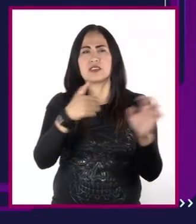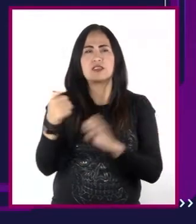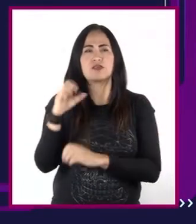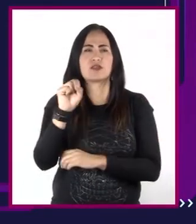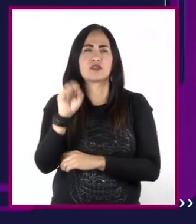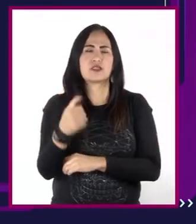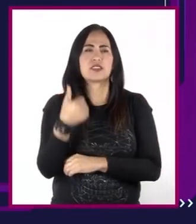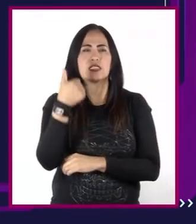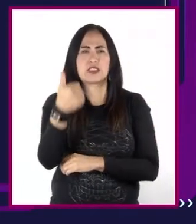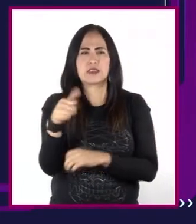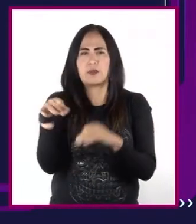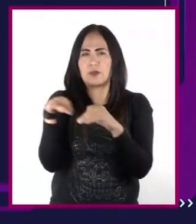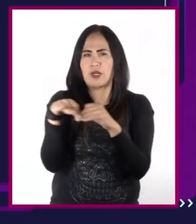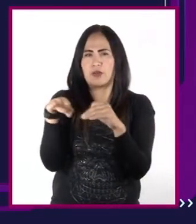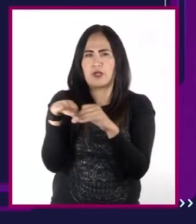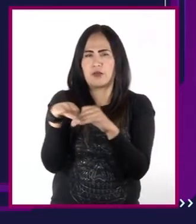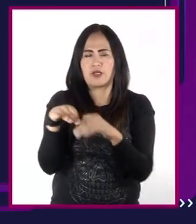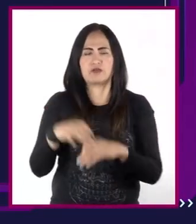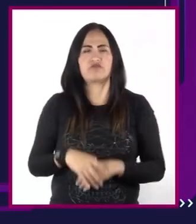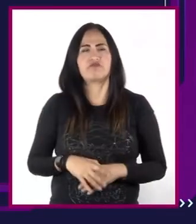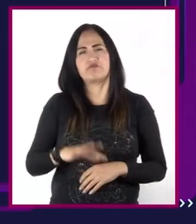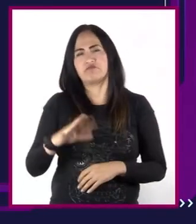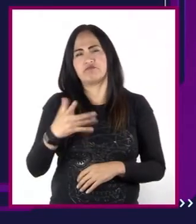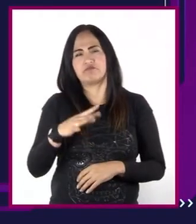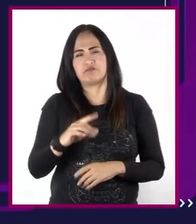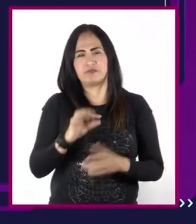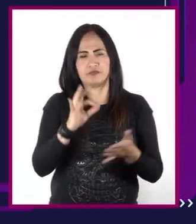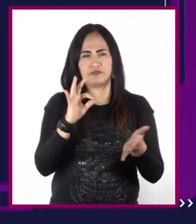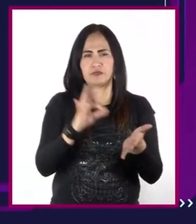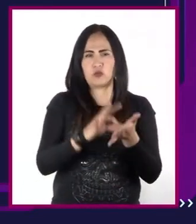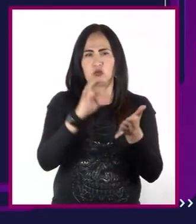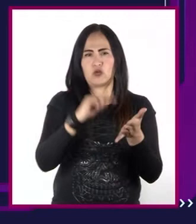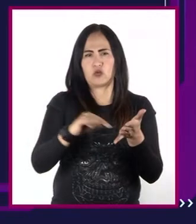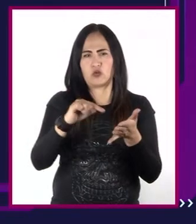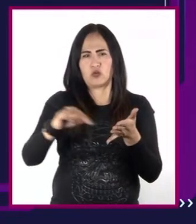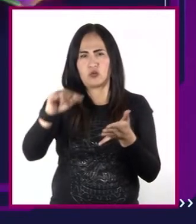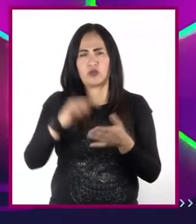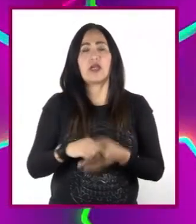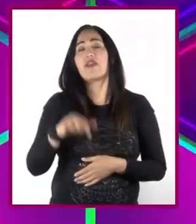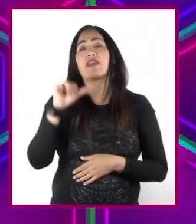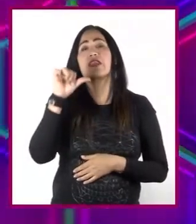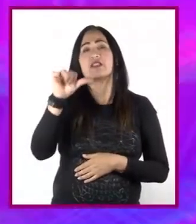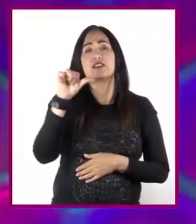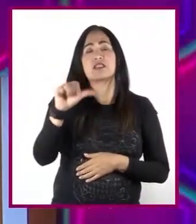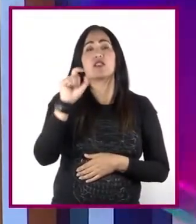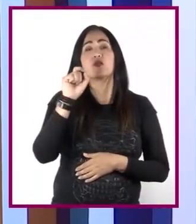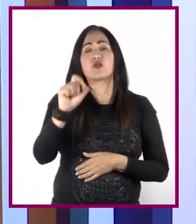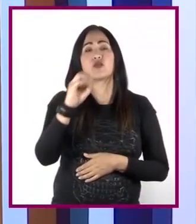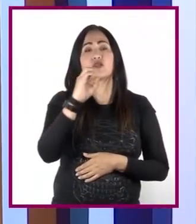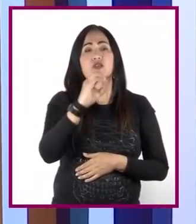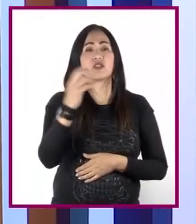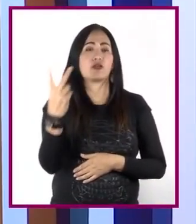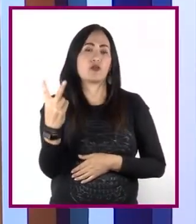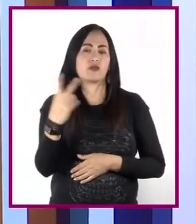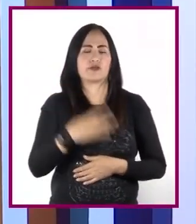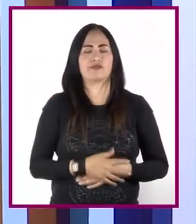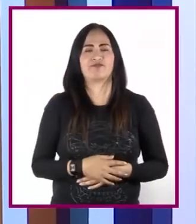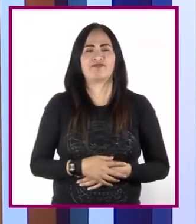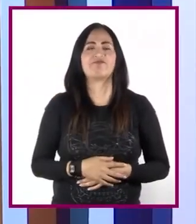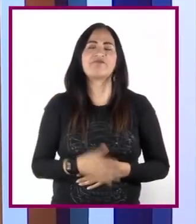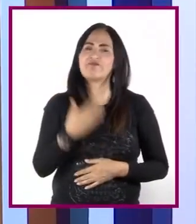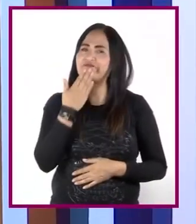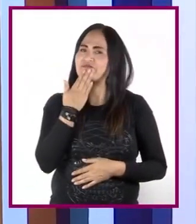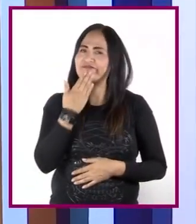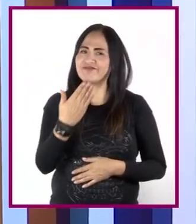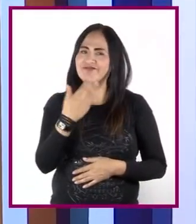16.1666 periódico. Redondeando este resultado, la media sería igual a 16.2. Muy bien, profesor Alejandro,